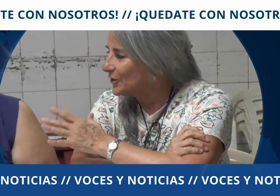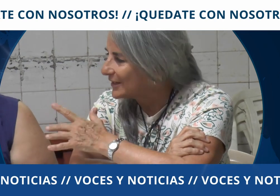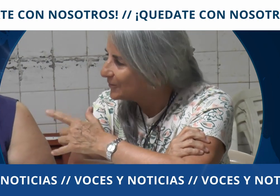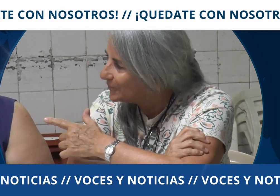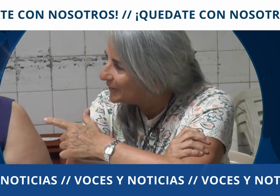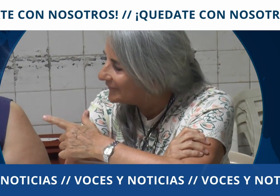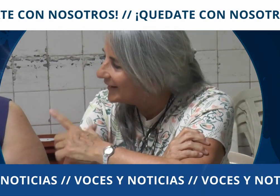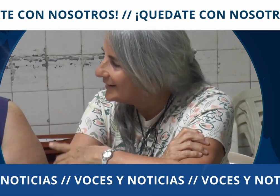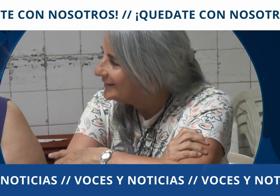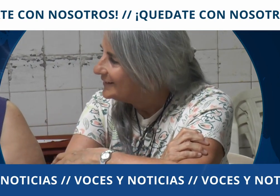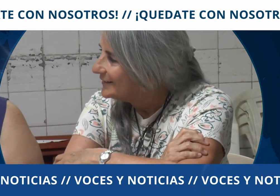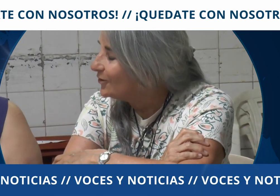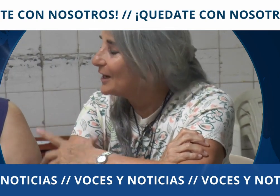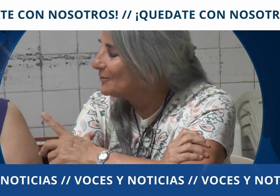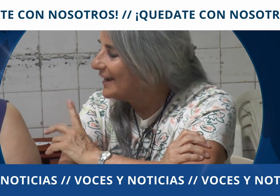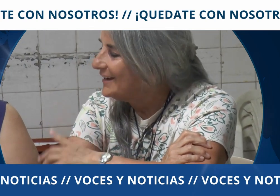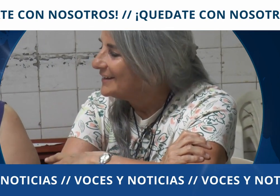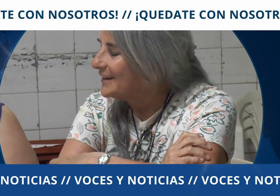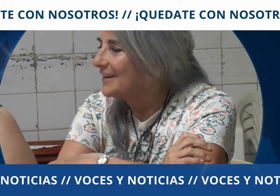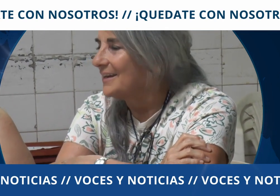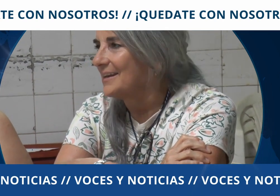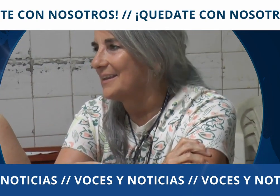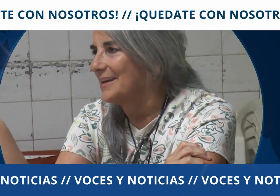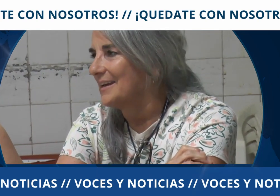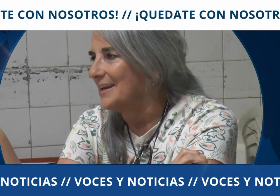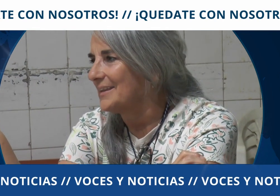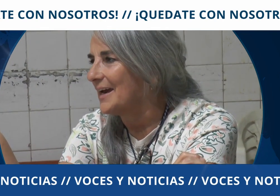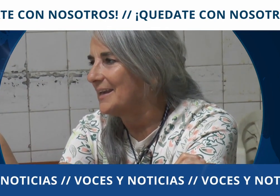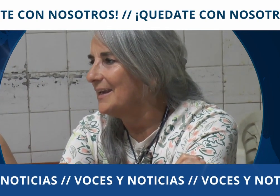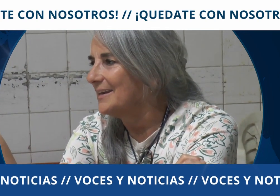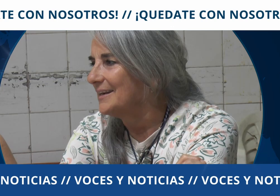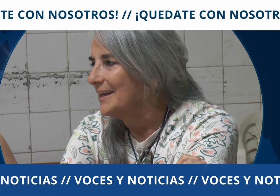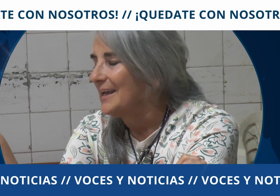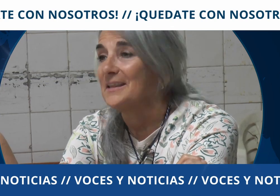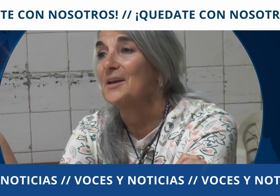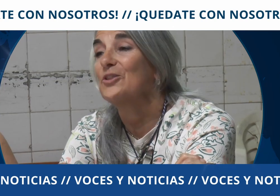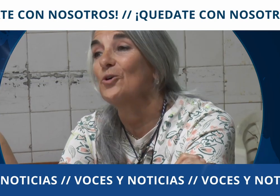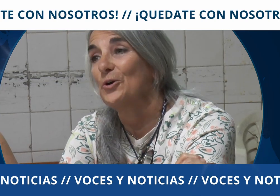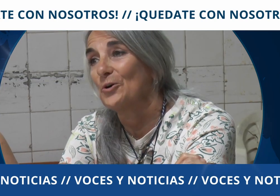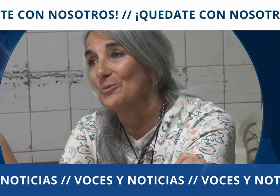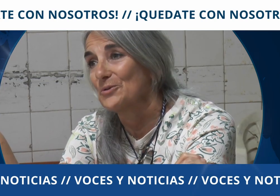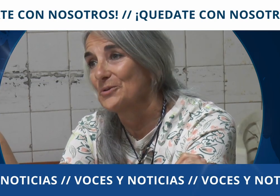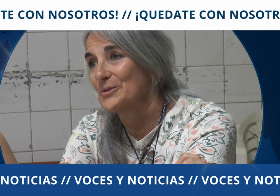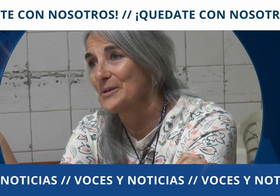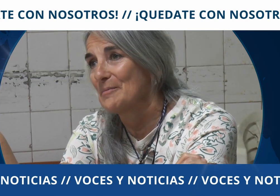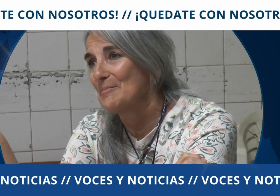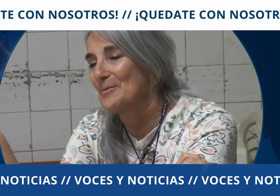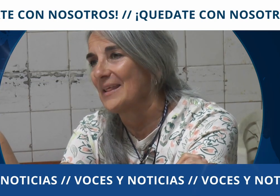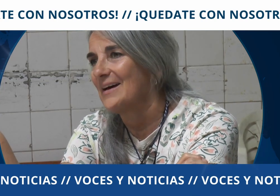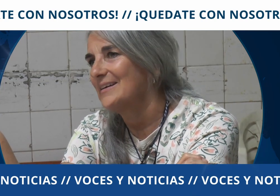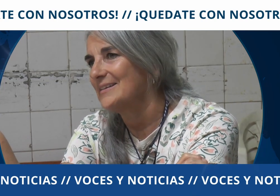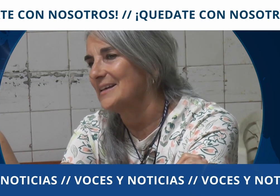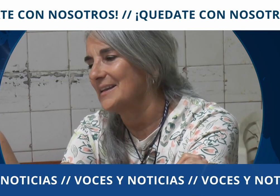en contacto con Andrea, con Claudia, que está aquí en territorio, como nosotros